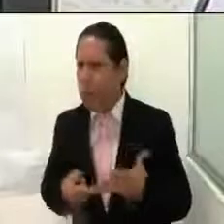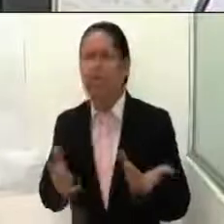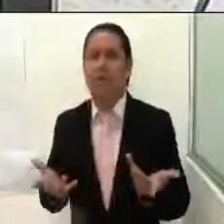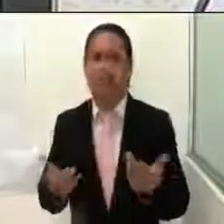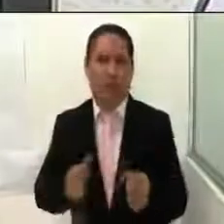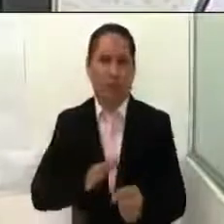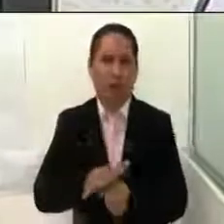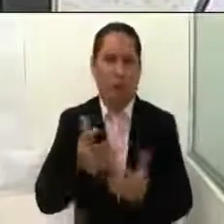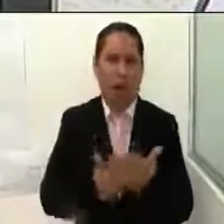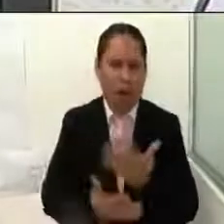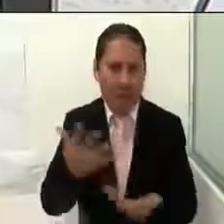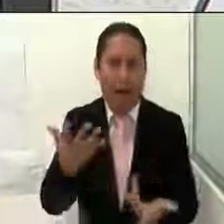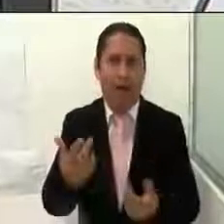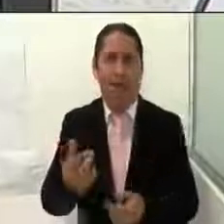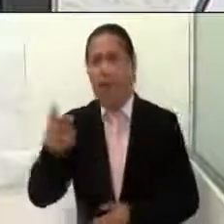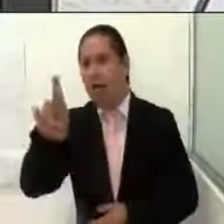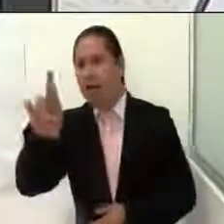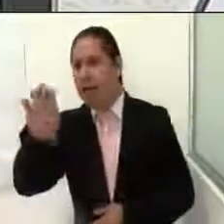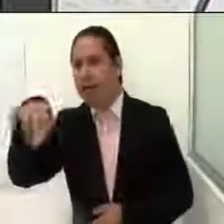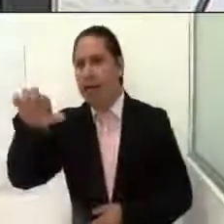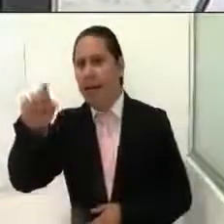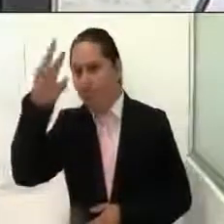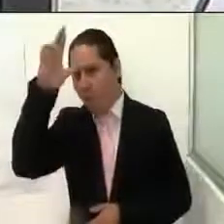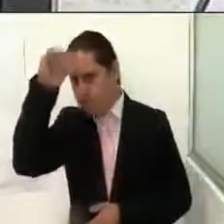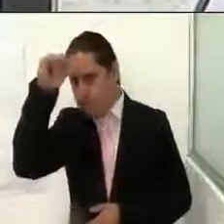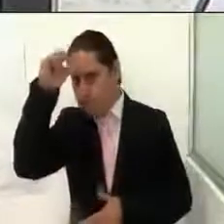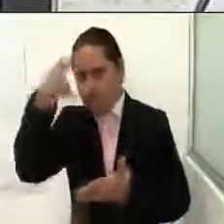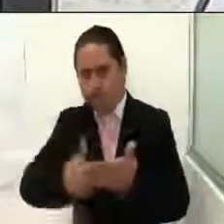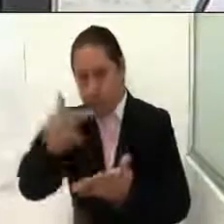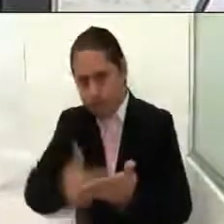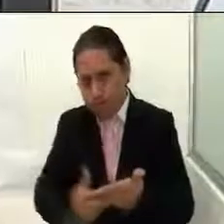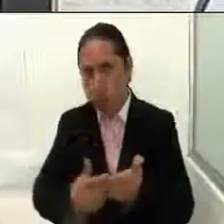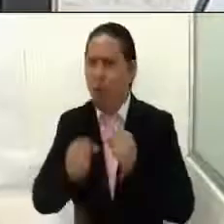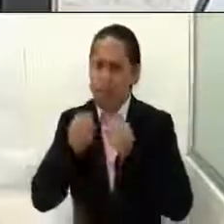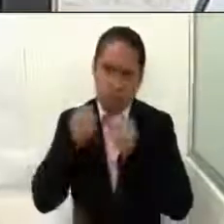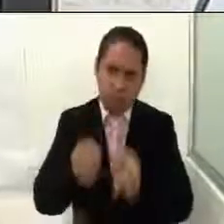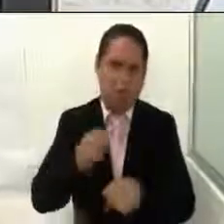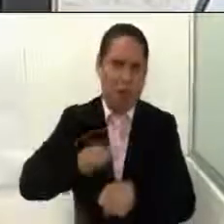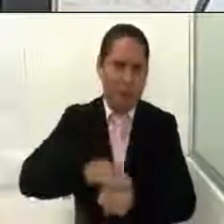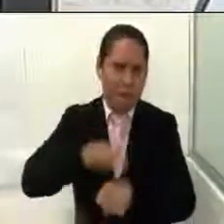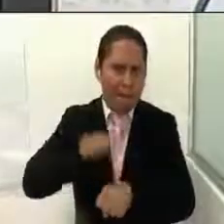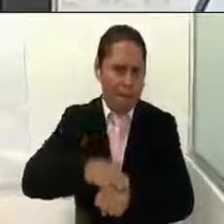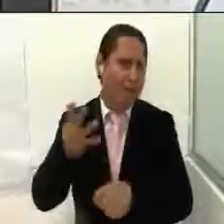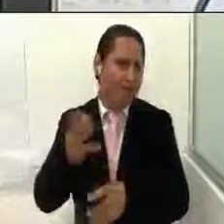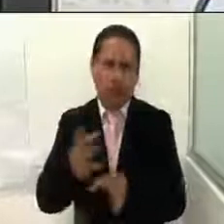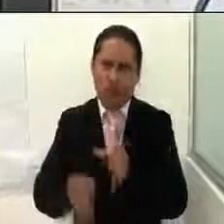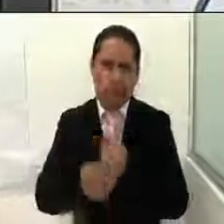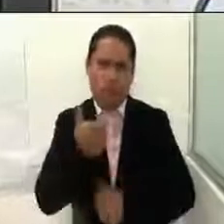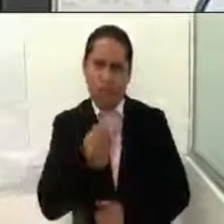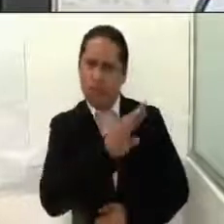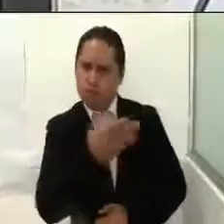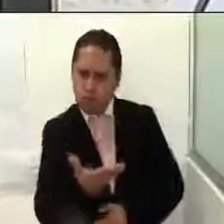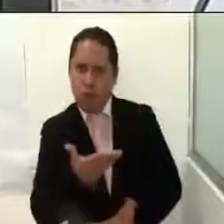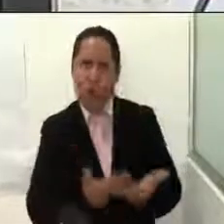con renapo algunos convenios y que se ha fortalecido mucho el instituto con algunos recursos que se han gestionado